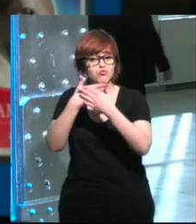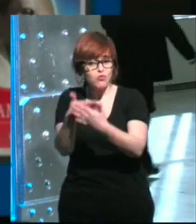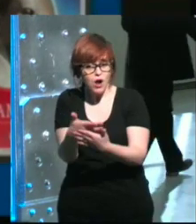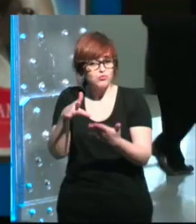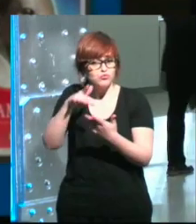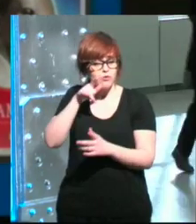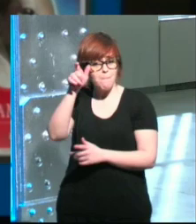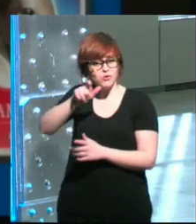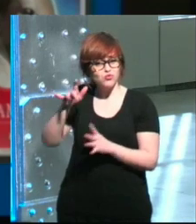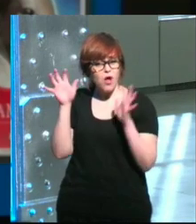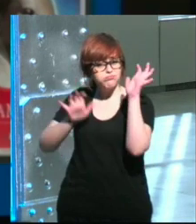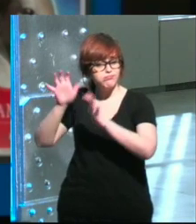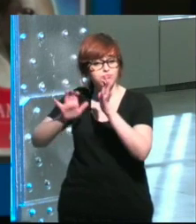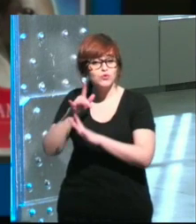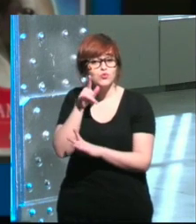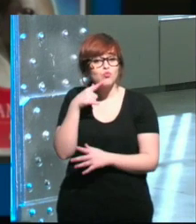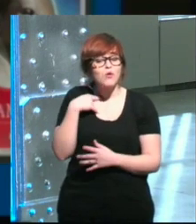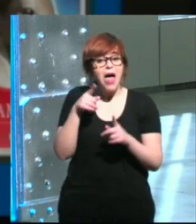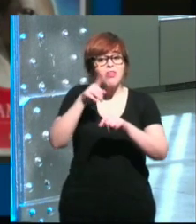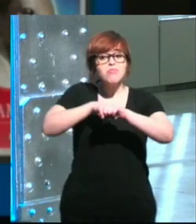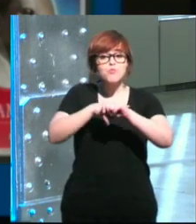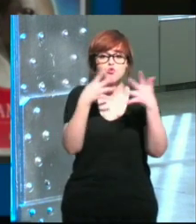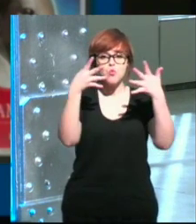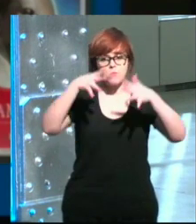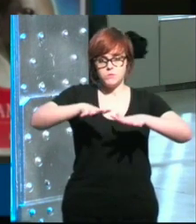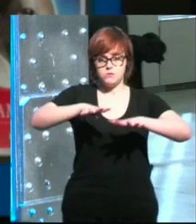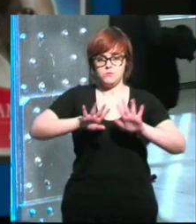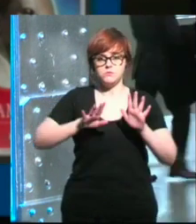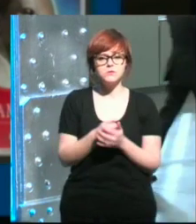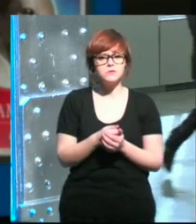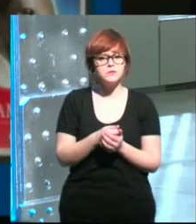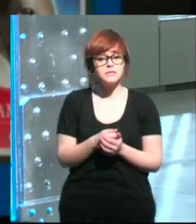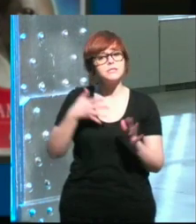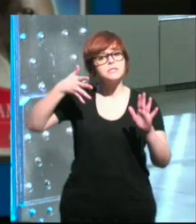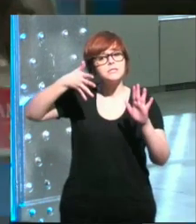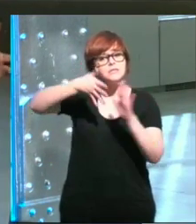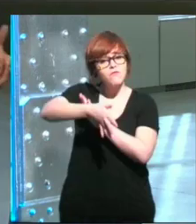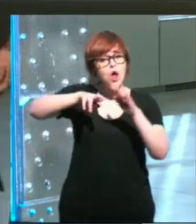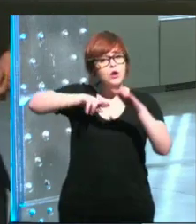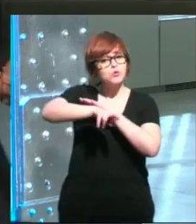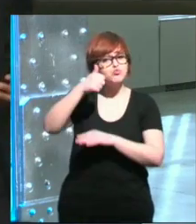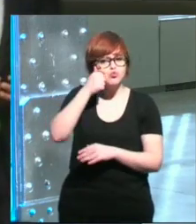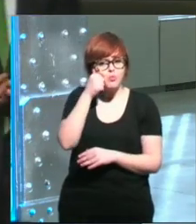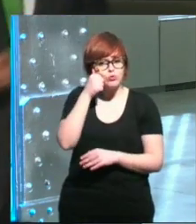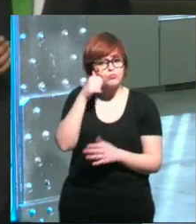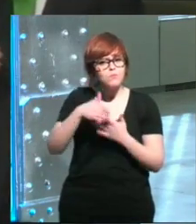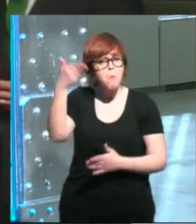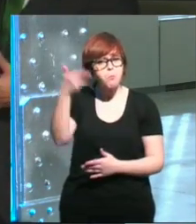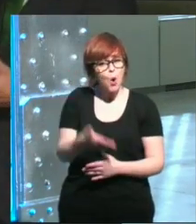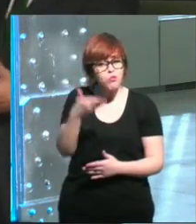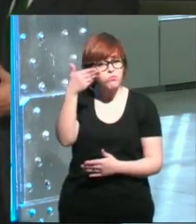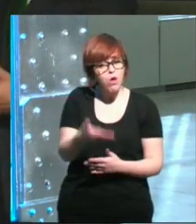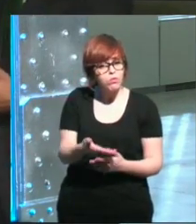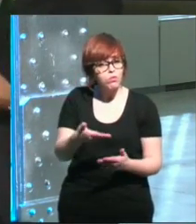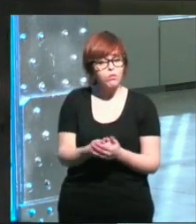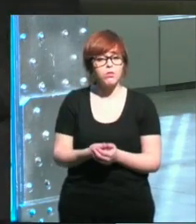meses. Gestionar una campaña significa entender la importancia que tienen los recursos humanos. Significa